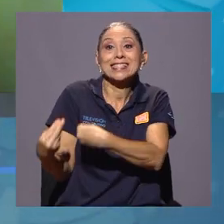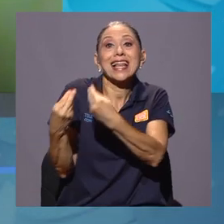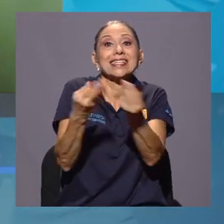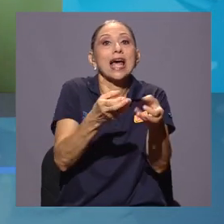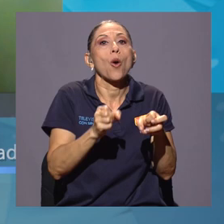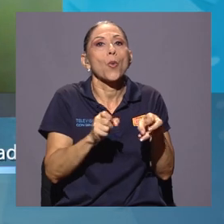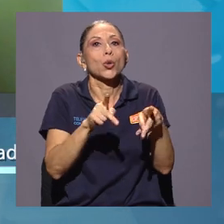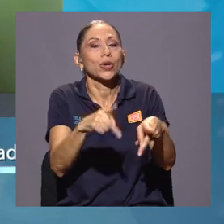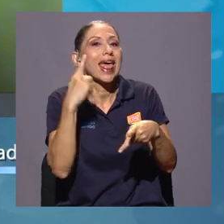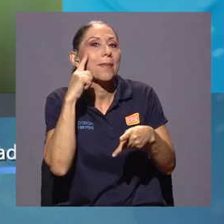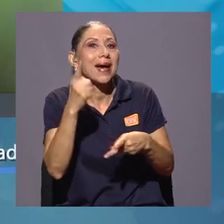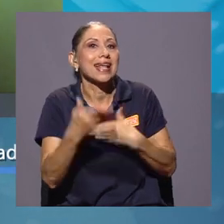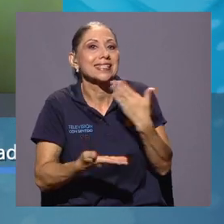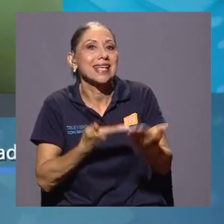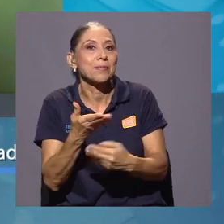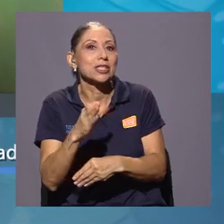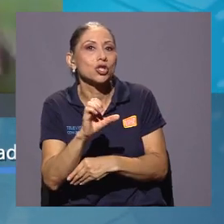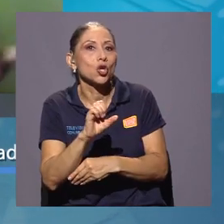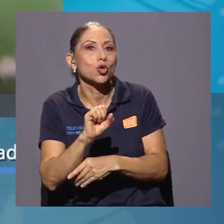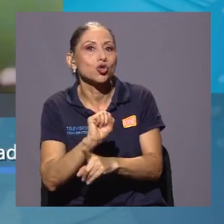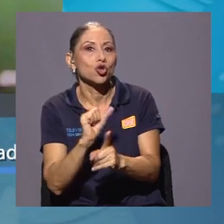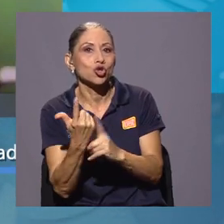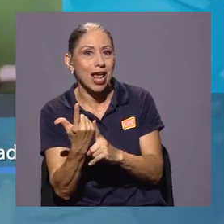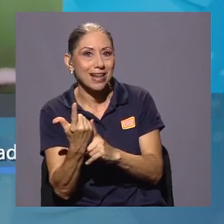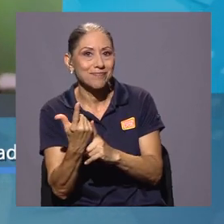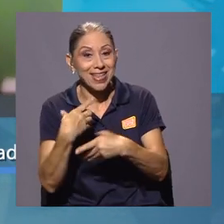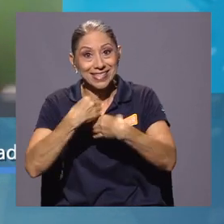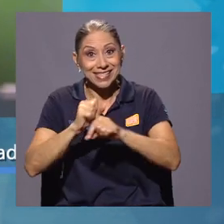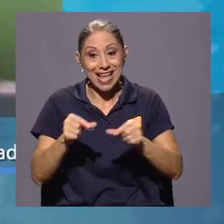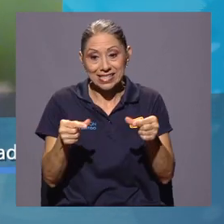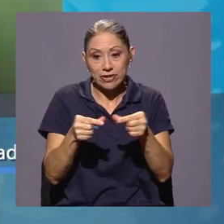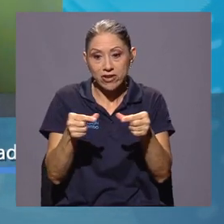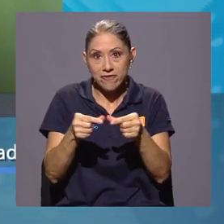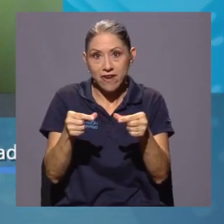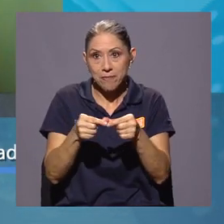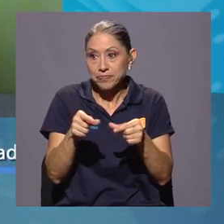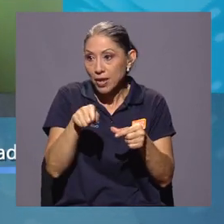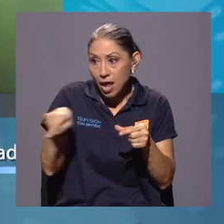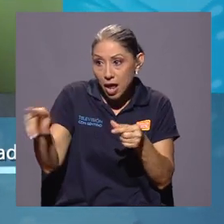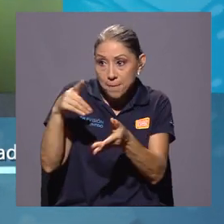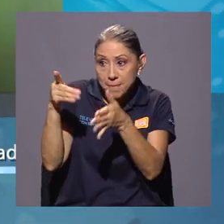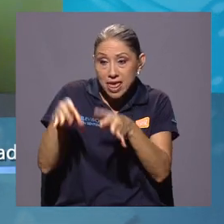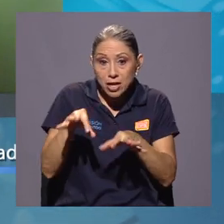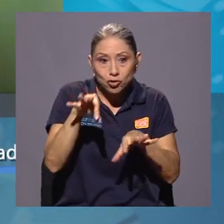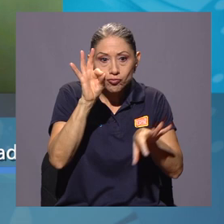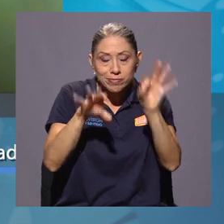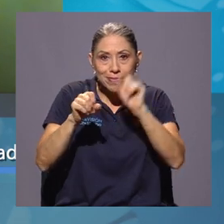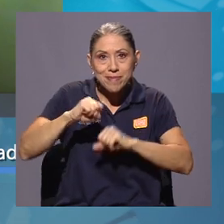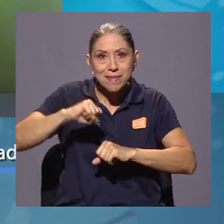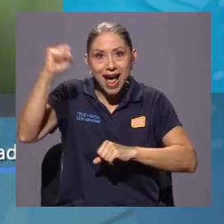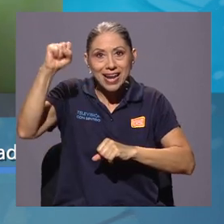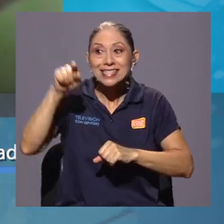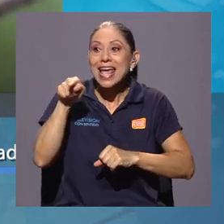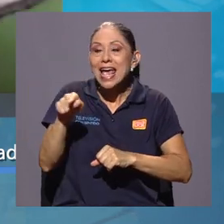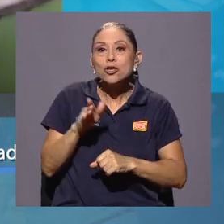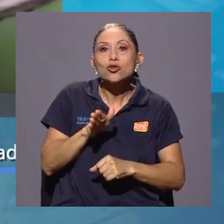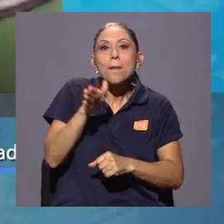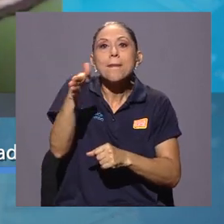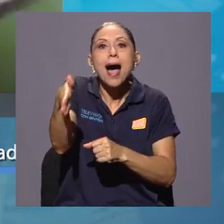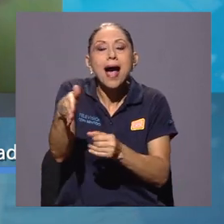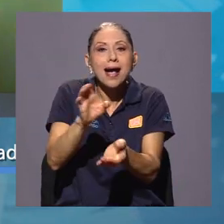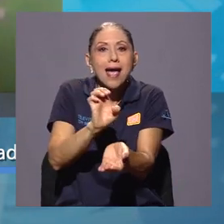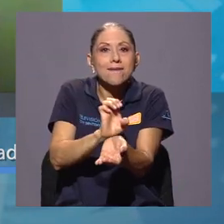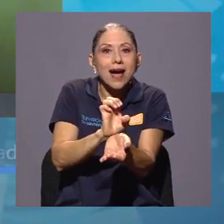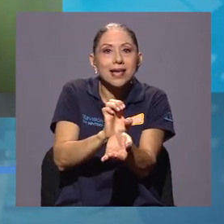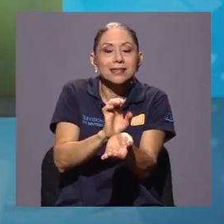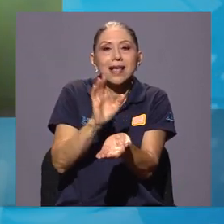social. Entonces, se hace una rifa y los médicos que ganan esta rifa van a los EBAIS y a los primeros niveles de